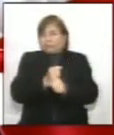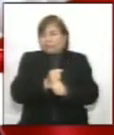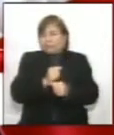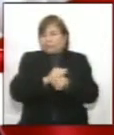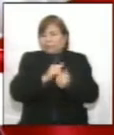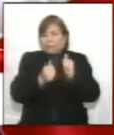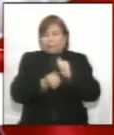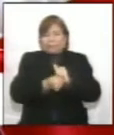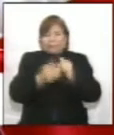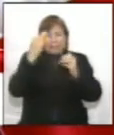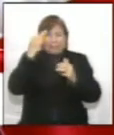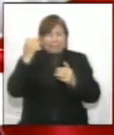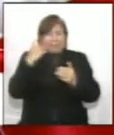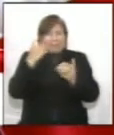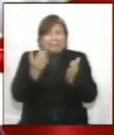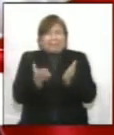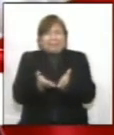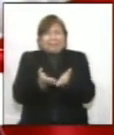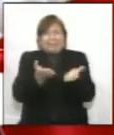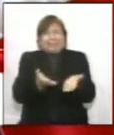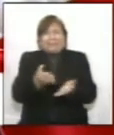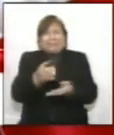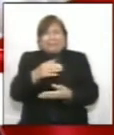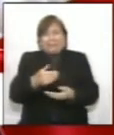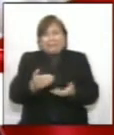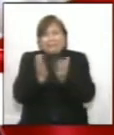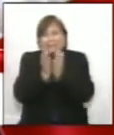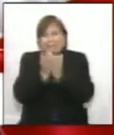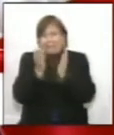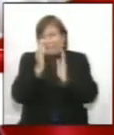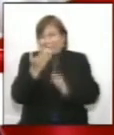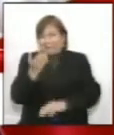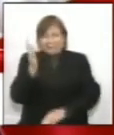de la cabeza del ministro de Educación? Lo escucho.